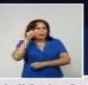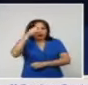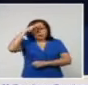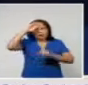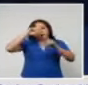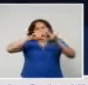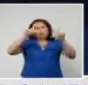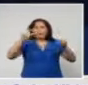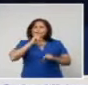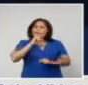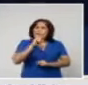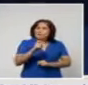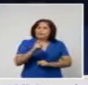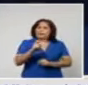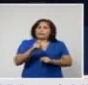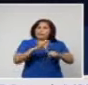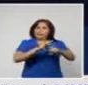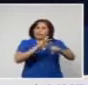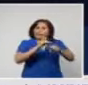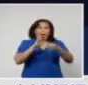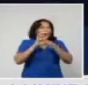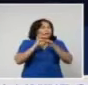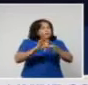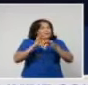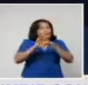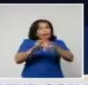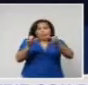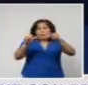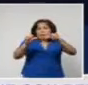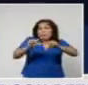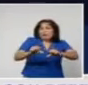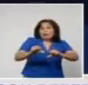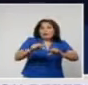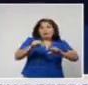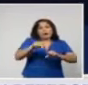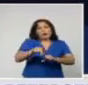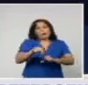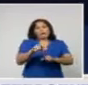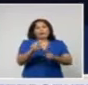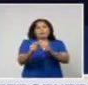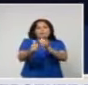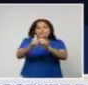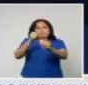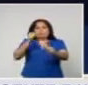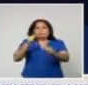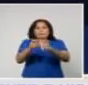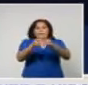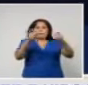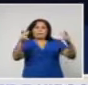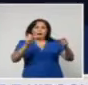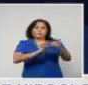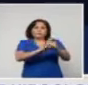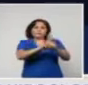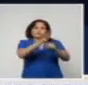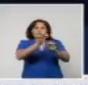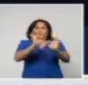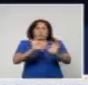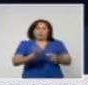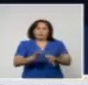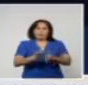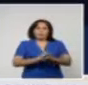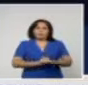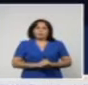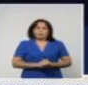lo que representa esta enfermedad, pues han hecho que tengamos un incremento en los últimos